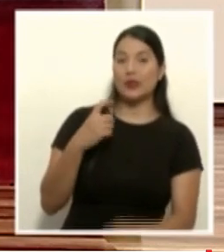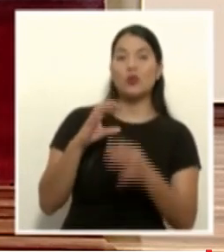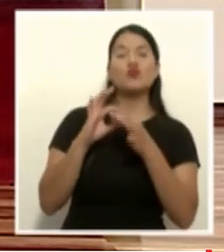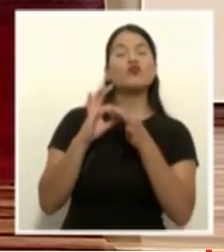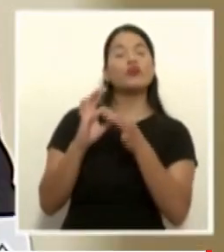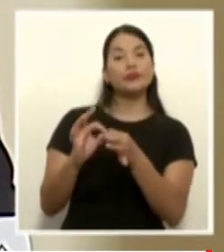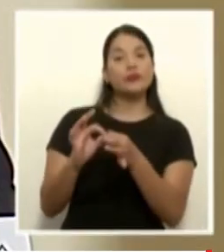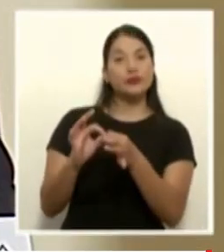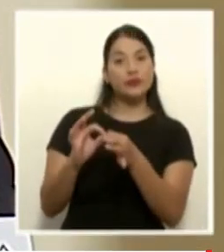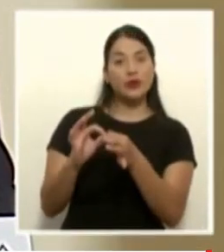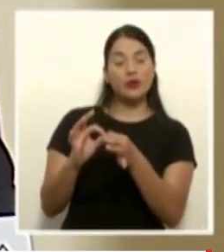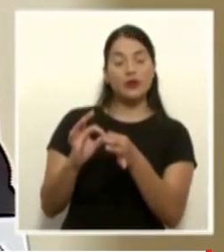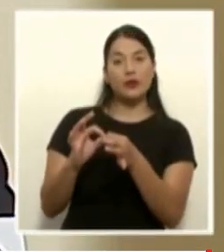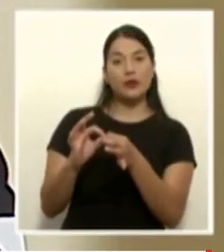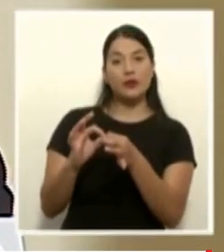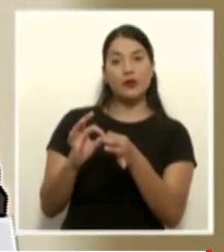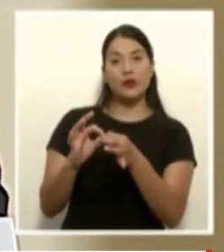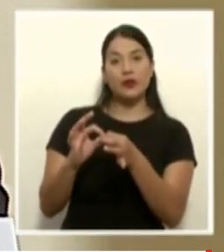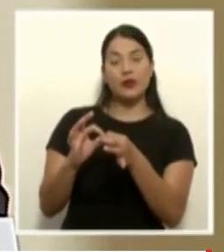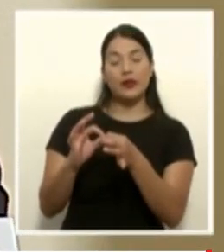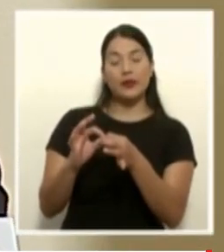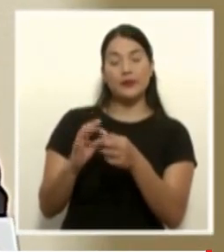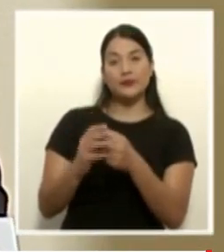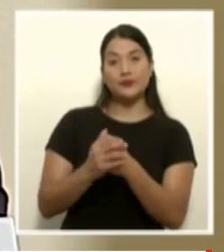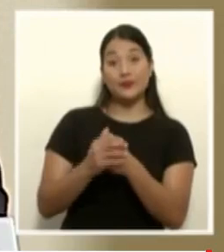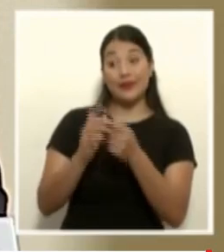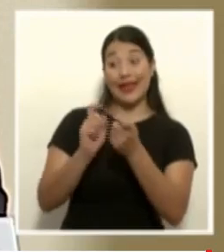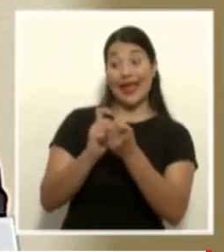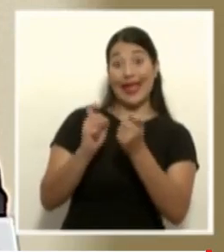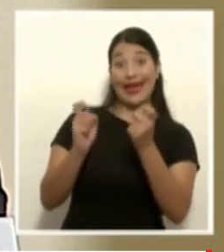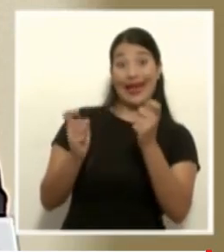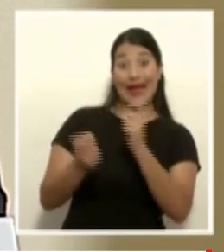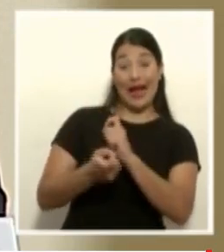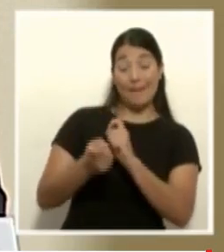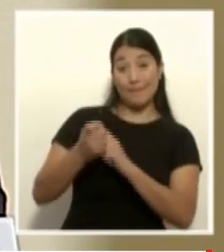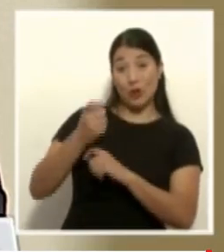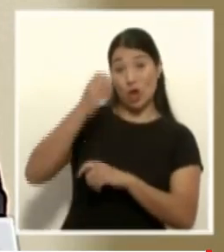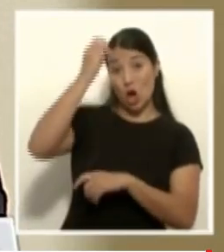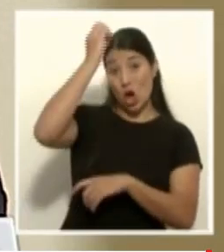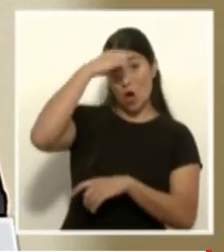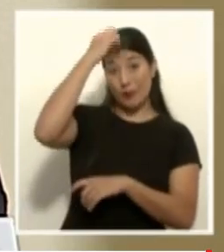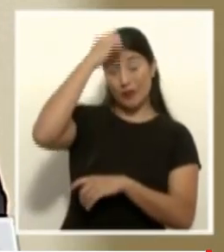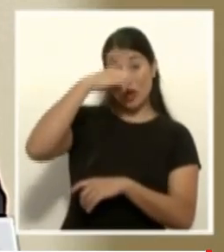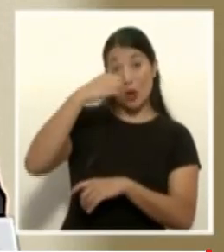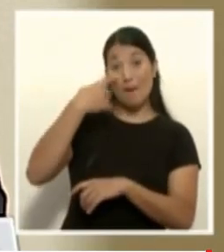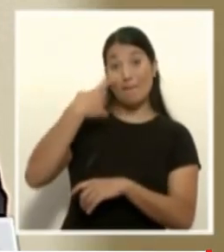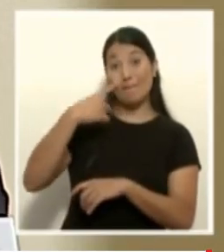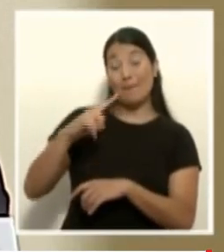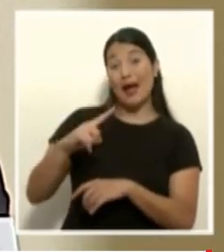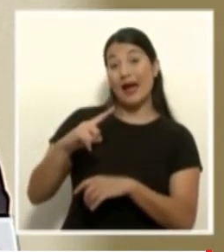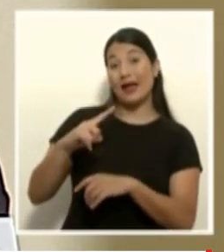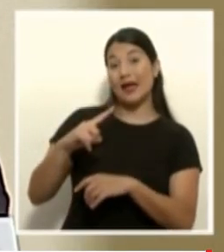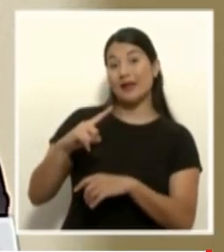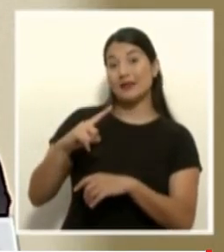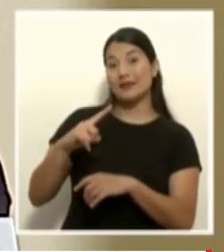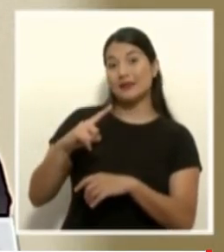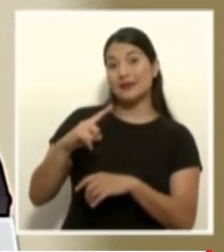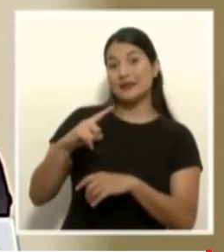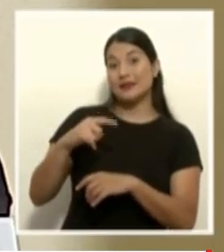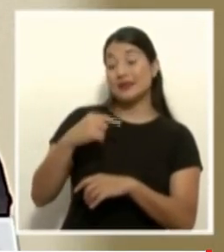sobre digamos, el cambio de criterio para dar un negativo.